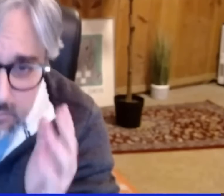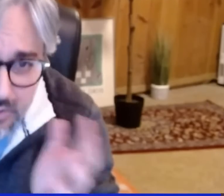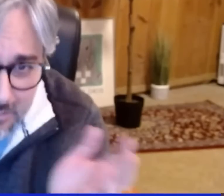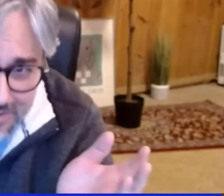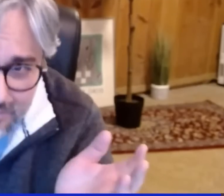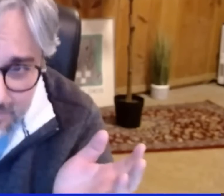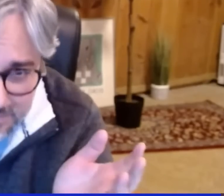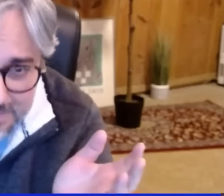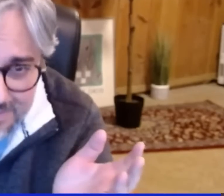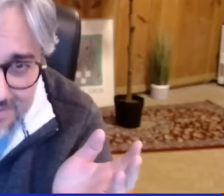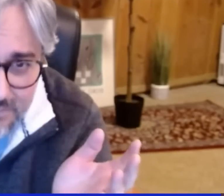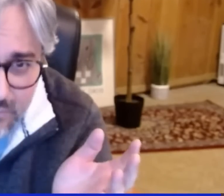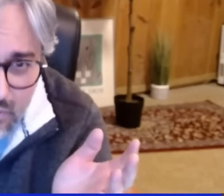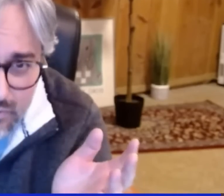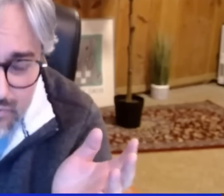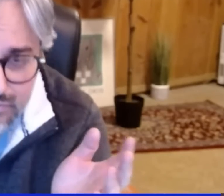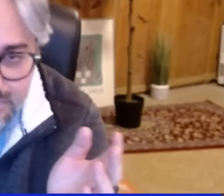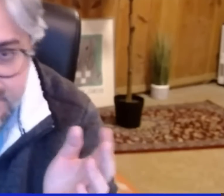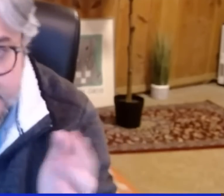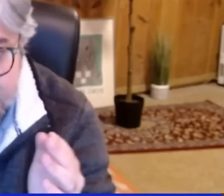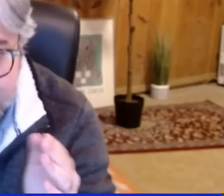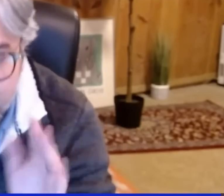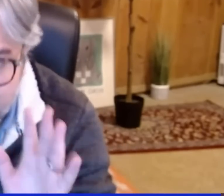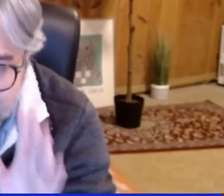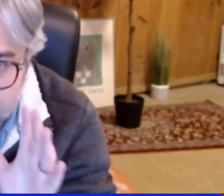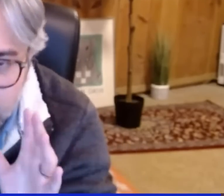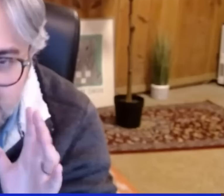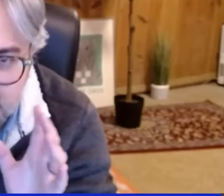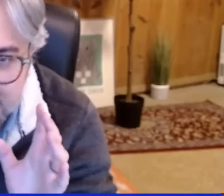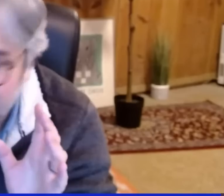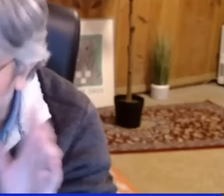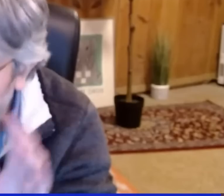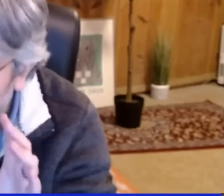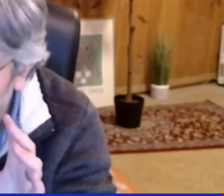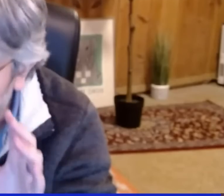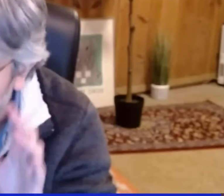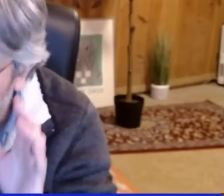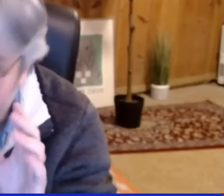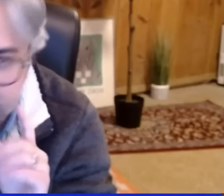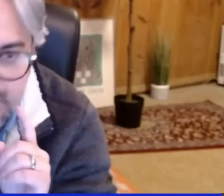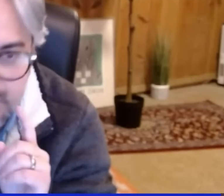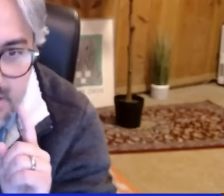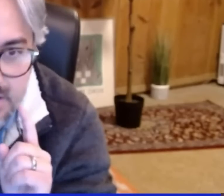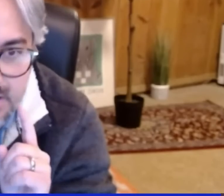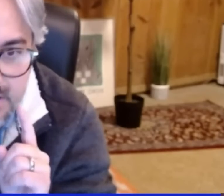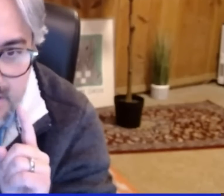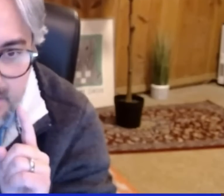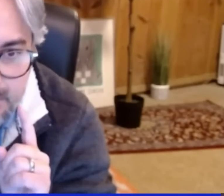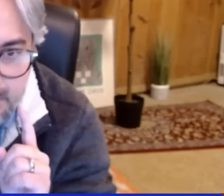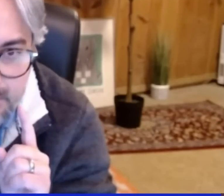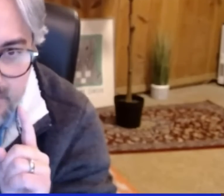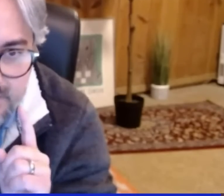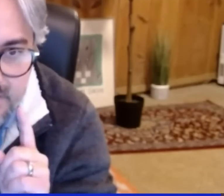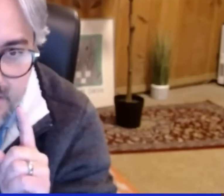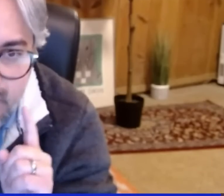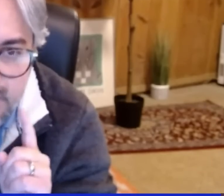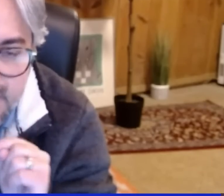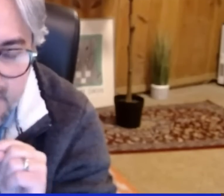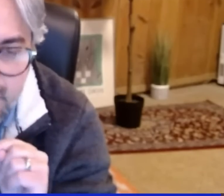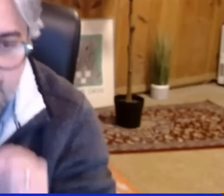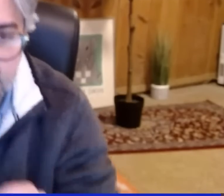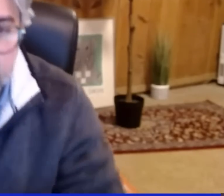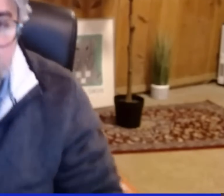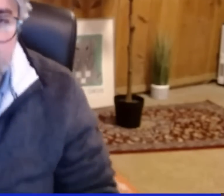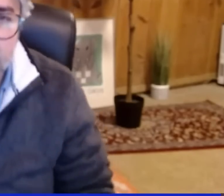se dispone a hablar de Vicente Fox. Creo que vale mucho la pena que podamos escuchar esto. Fíjese que hoy